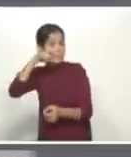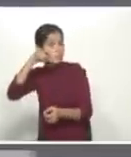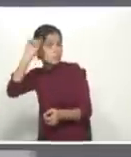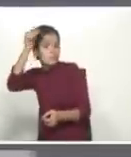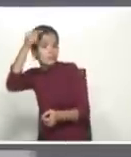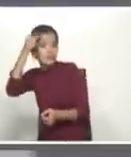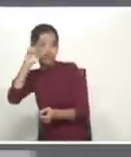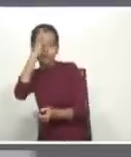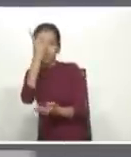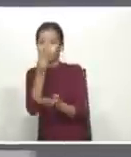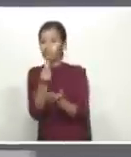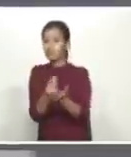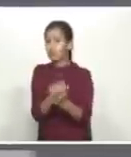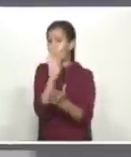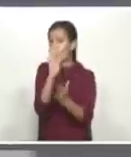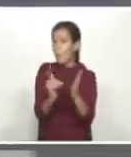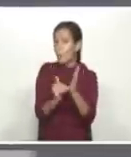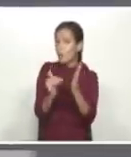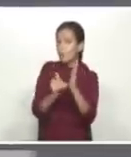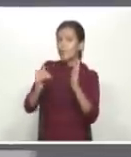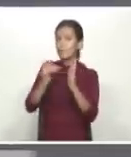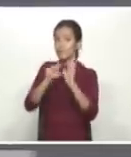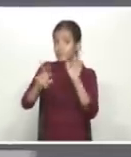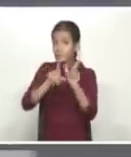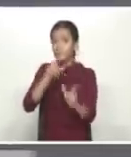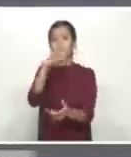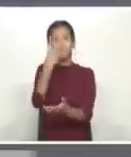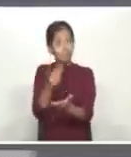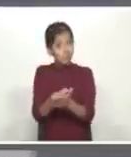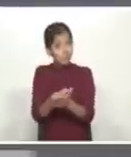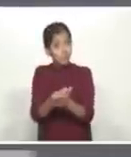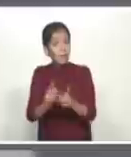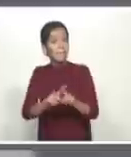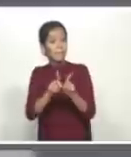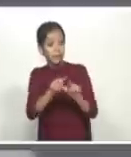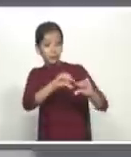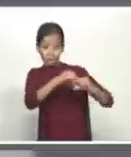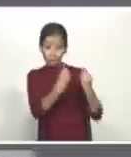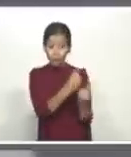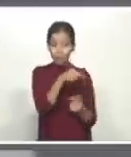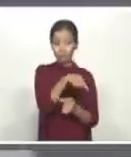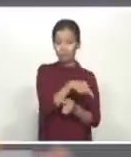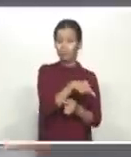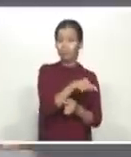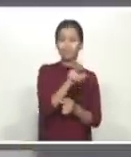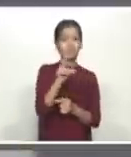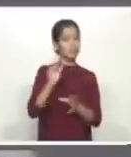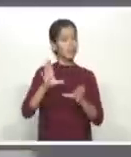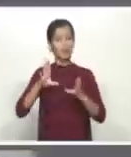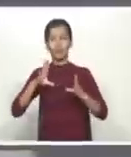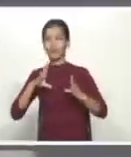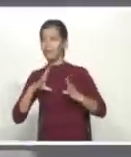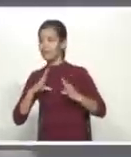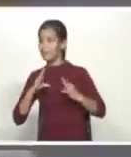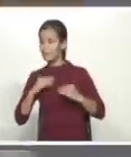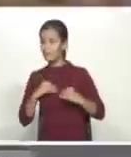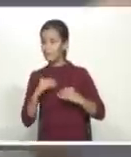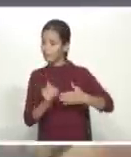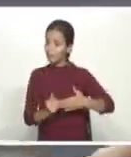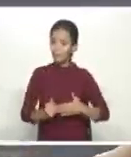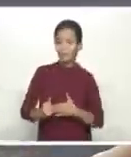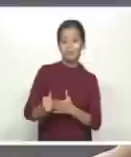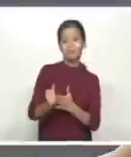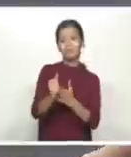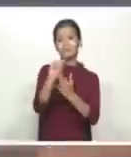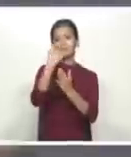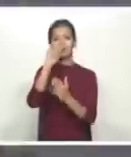áreas. Entonces, hay una presidenta con conciencia sirviendo al pueblo, pero hay un grupo crítico que no quiere cambios. Esos quieren que vuelva el